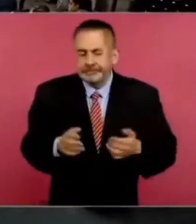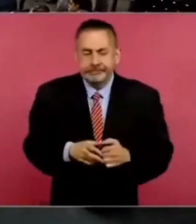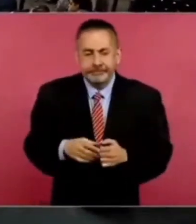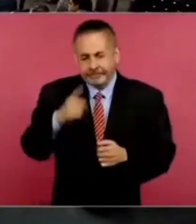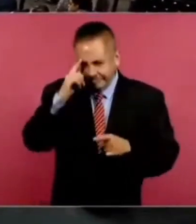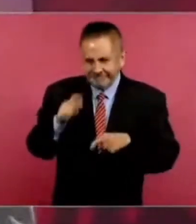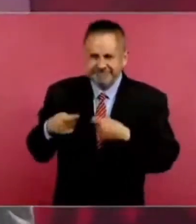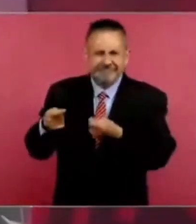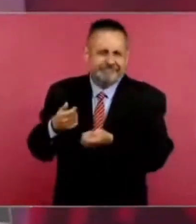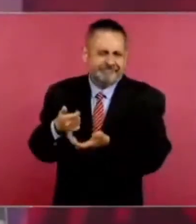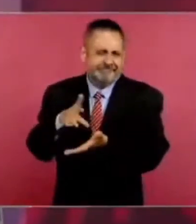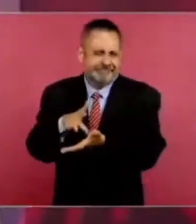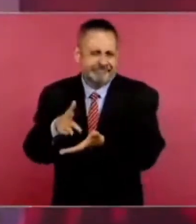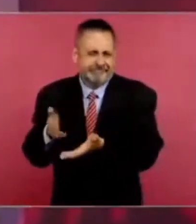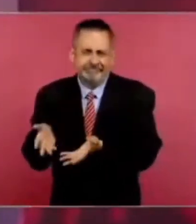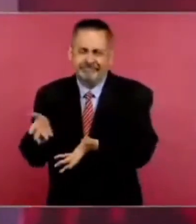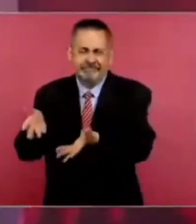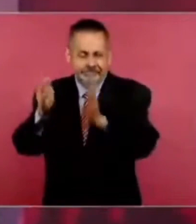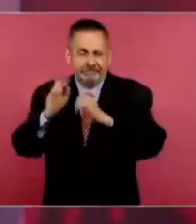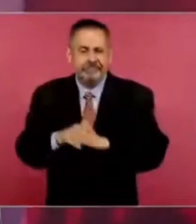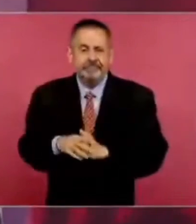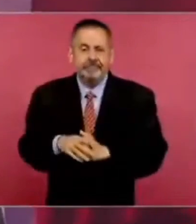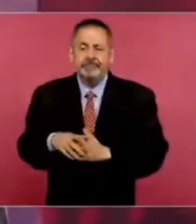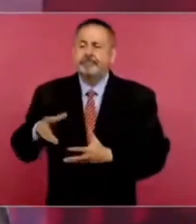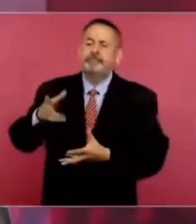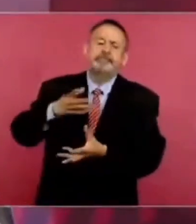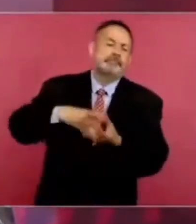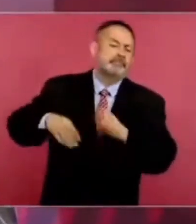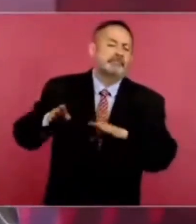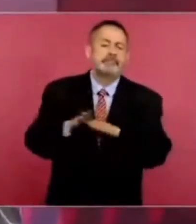facilitar las cosas. A cambio de eso, bueno, pues